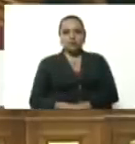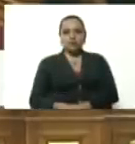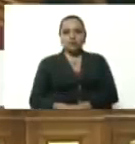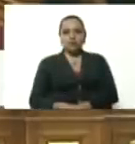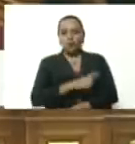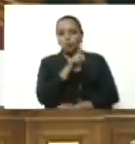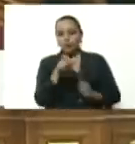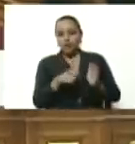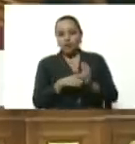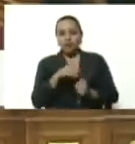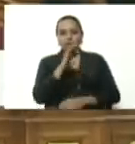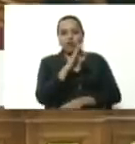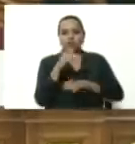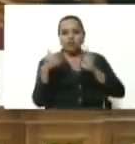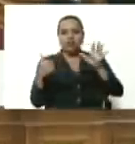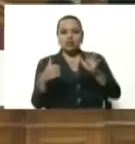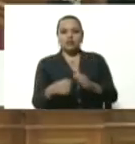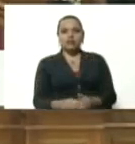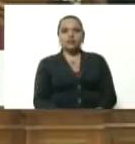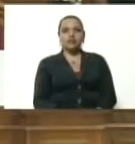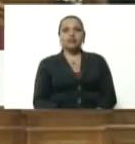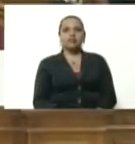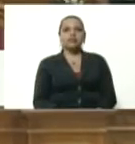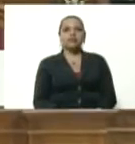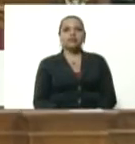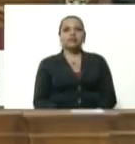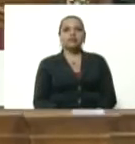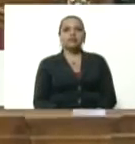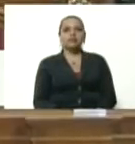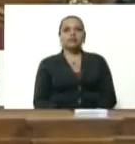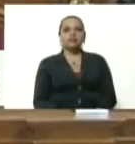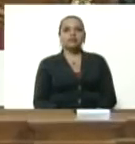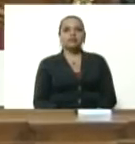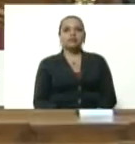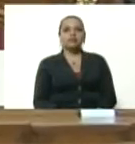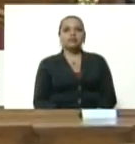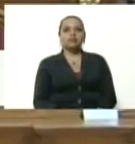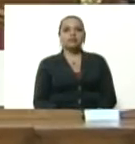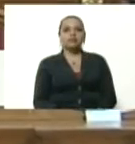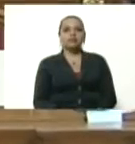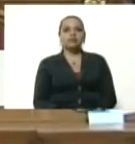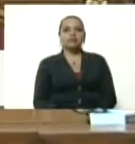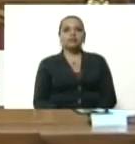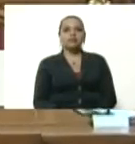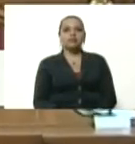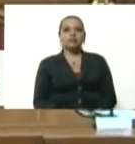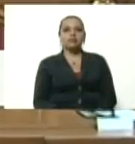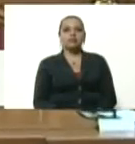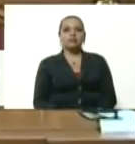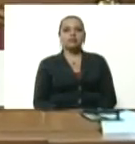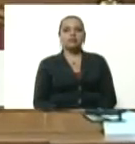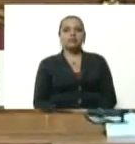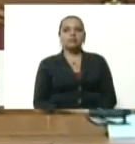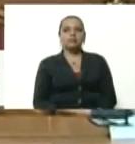36. Bueno, ahora digo, vamos. En esta ya tú estabas.